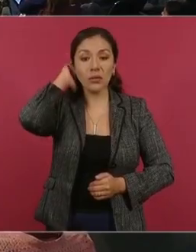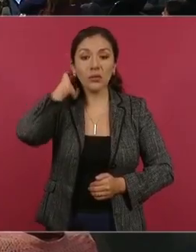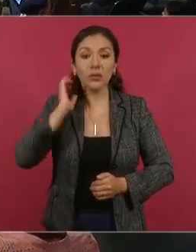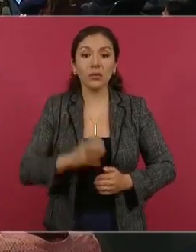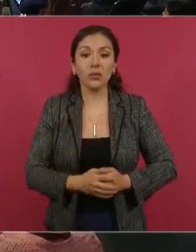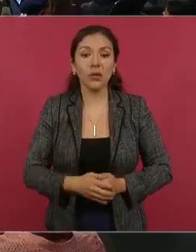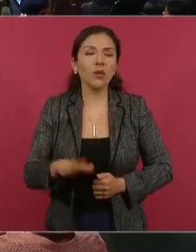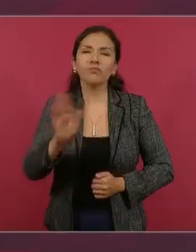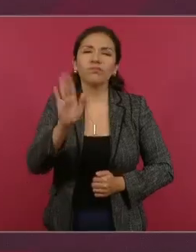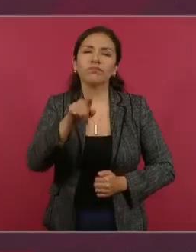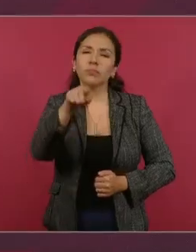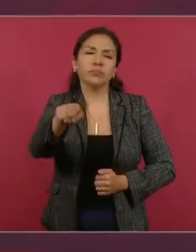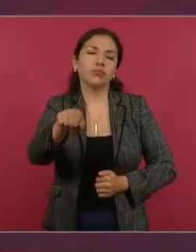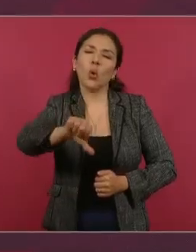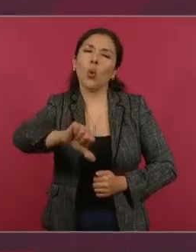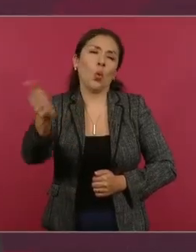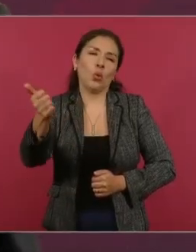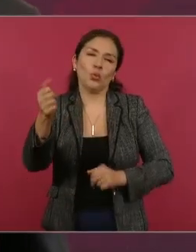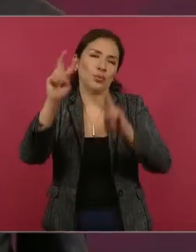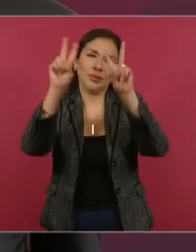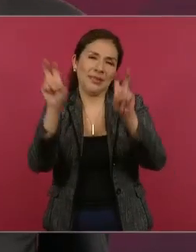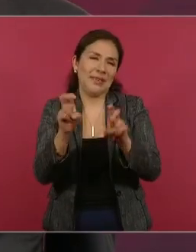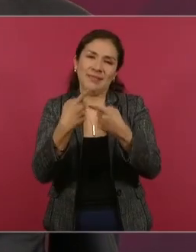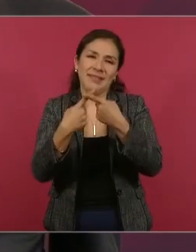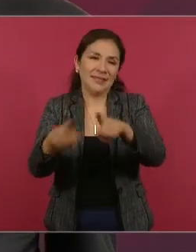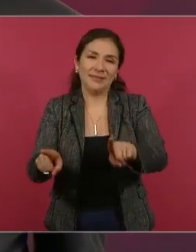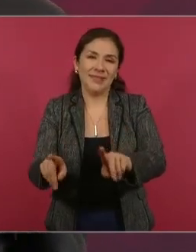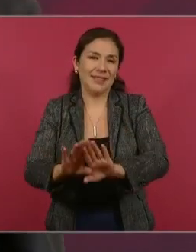No, eso es otra cosa.